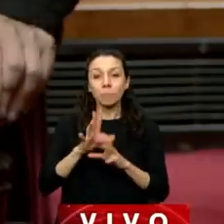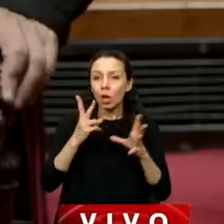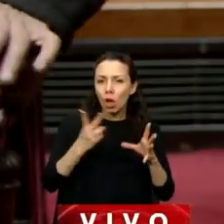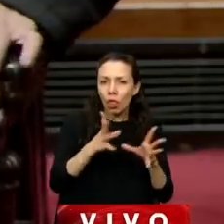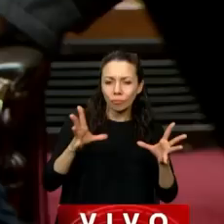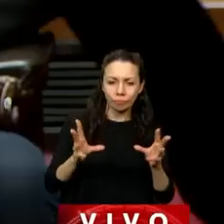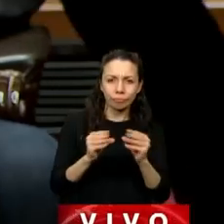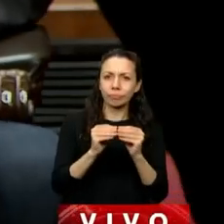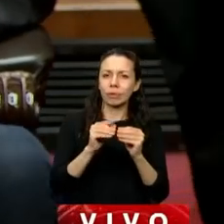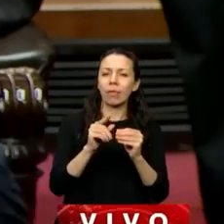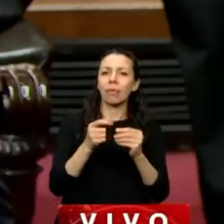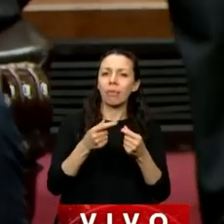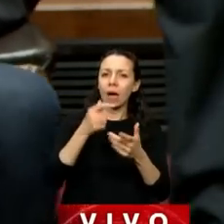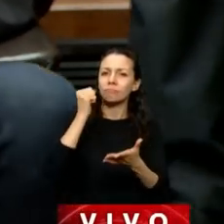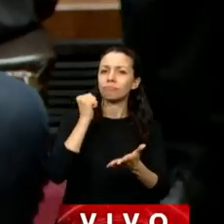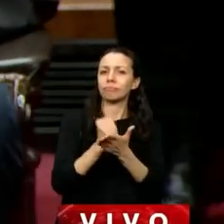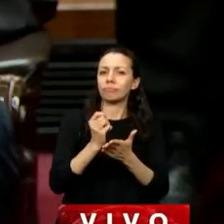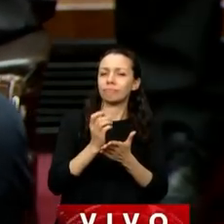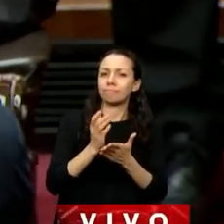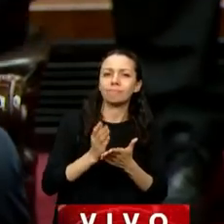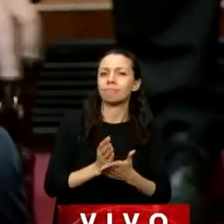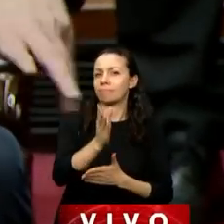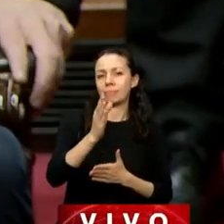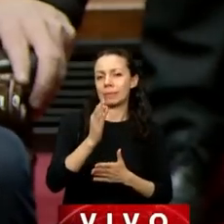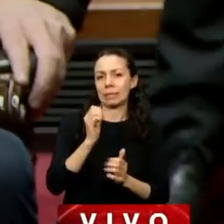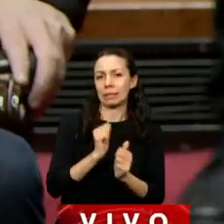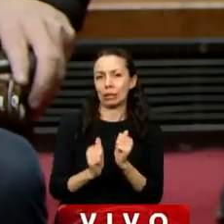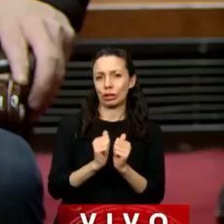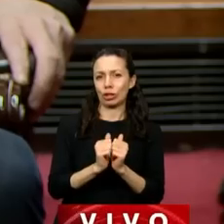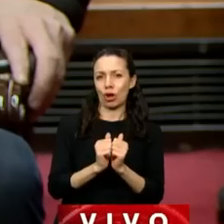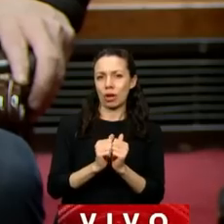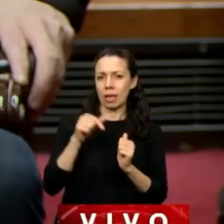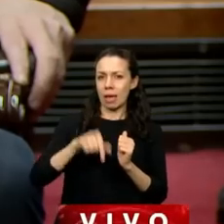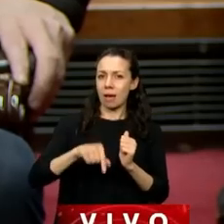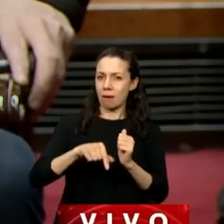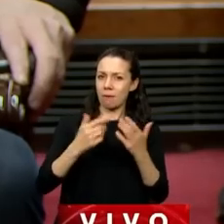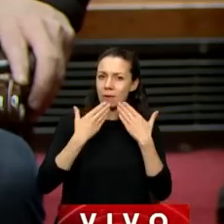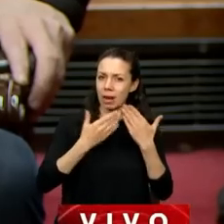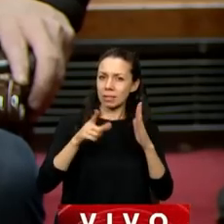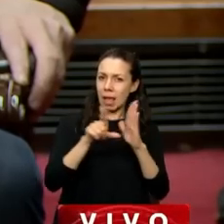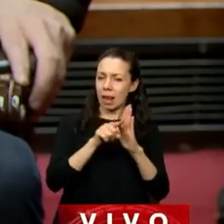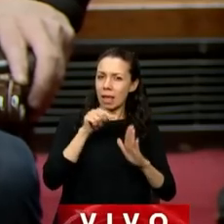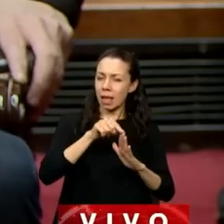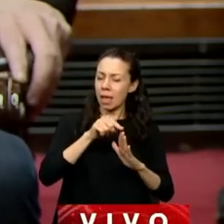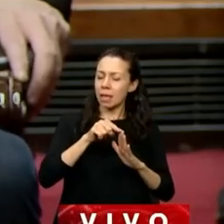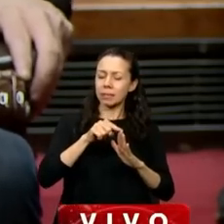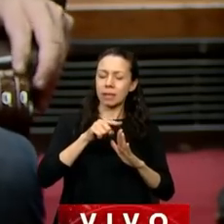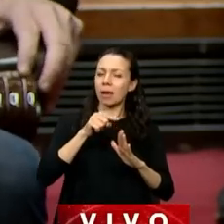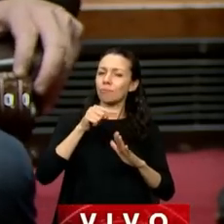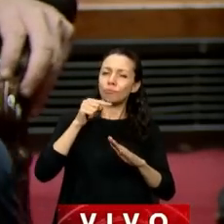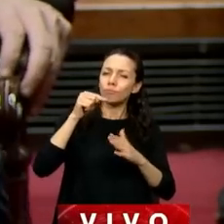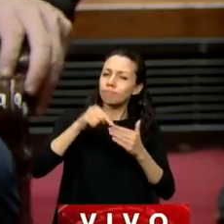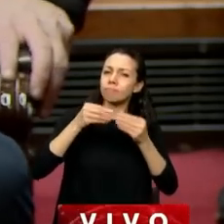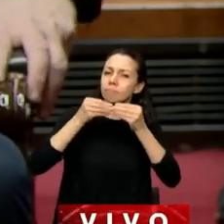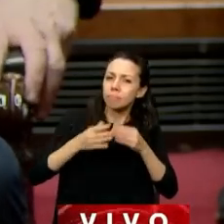un hito. Hoy estamos dando un paso fundamental para poner en valor lo